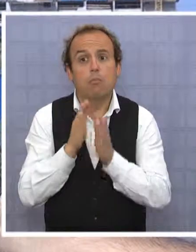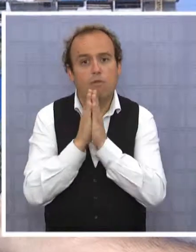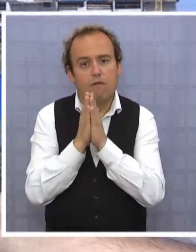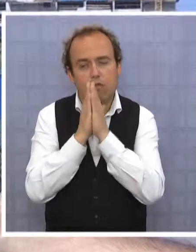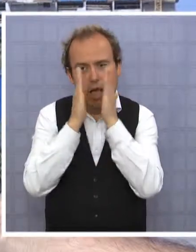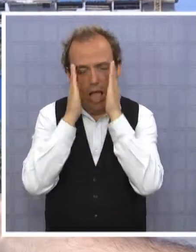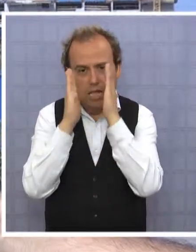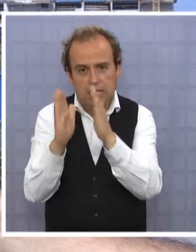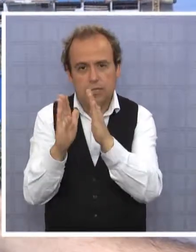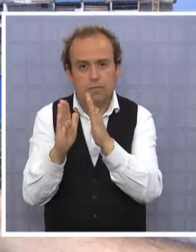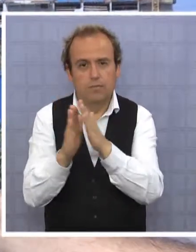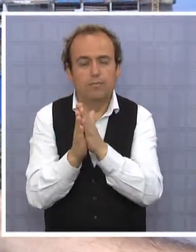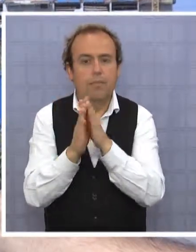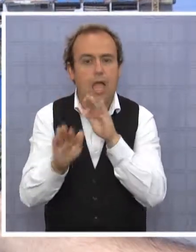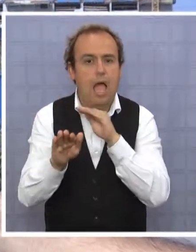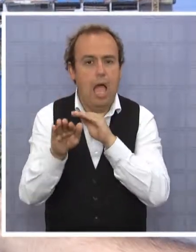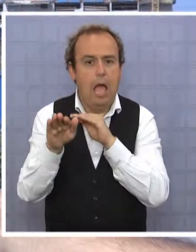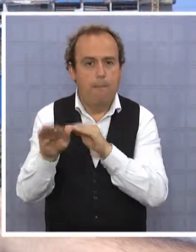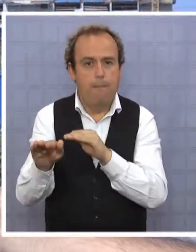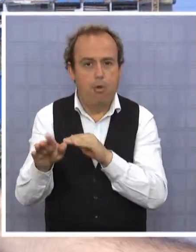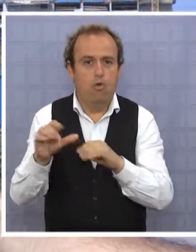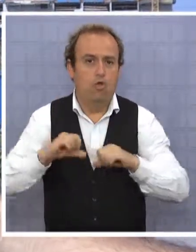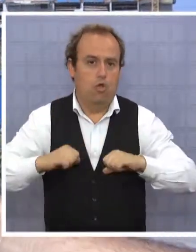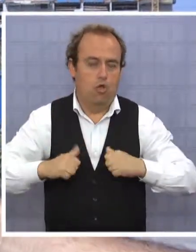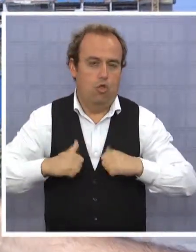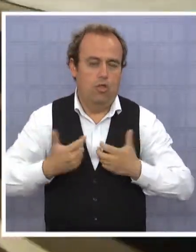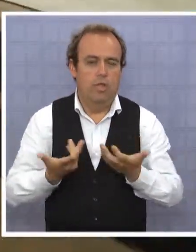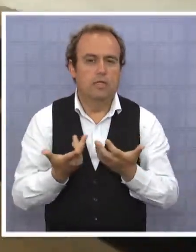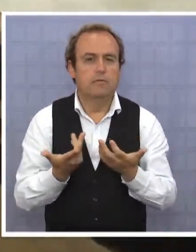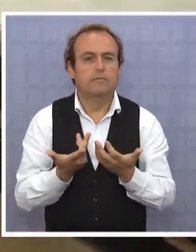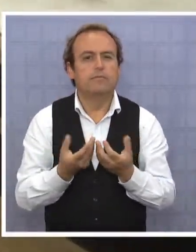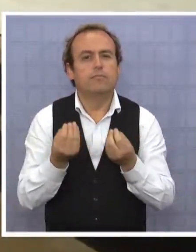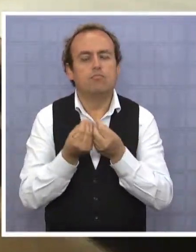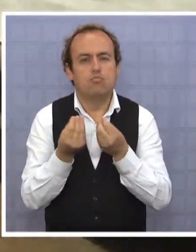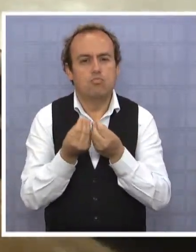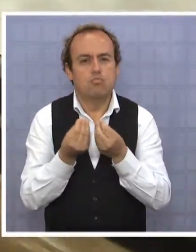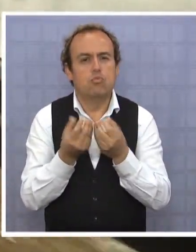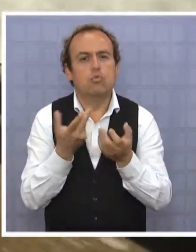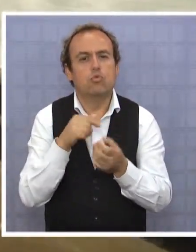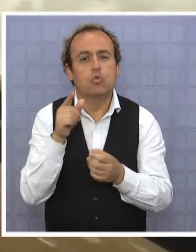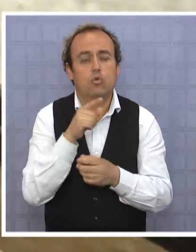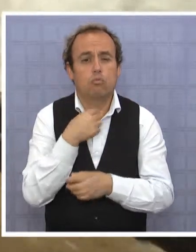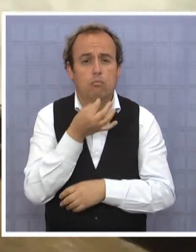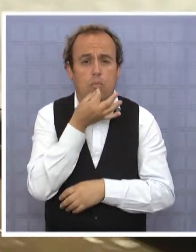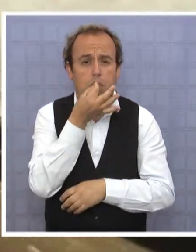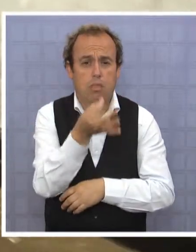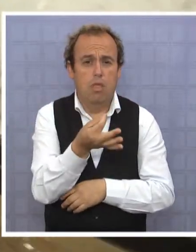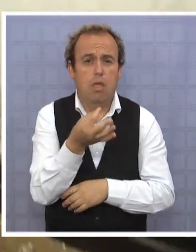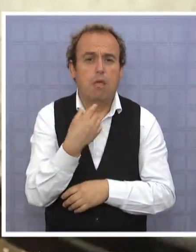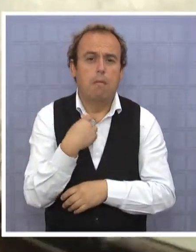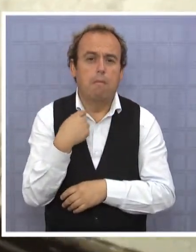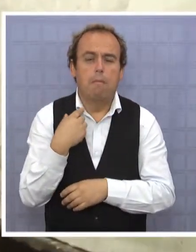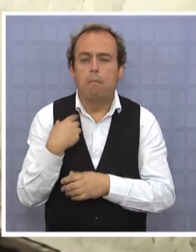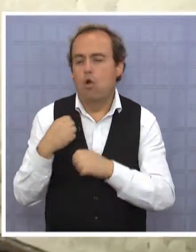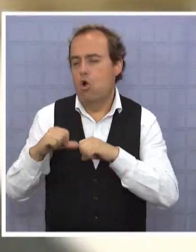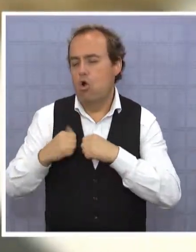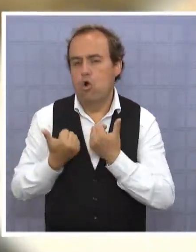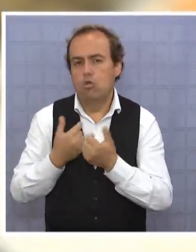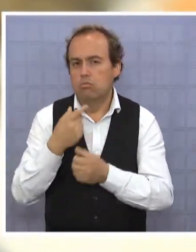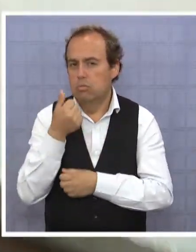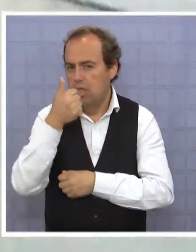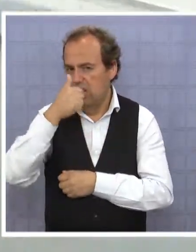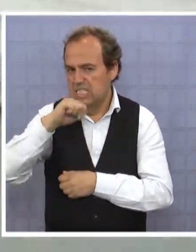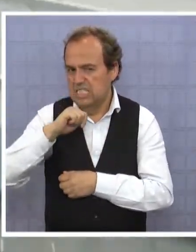lo tanto debemos prestarle la atención y el apoyo necesario a ese adolescente adolescentes que muchas veces confiesan ciertas cosas a sus padres